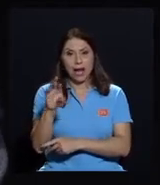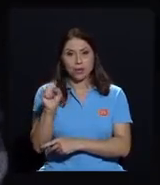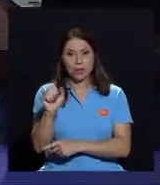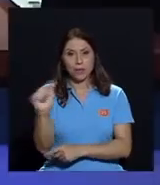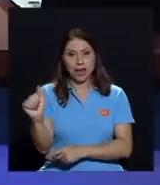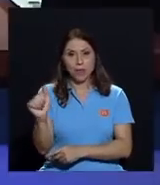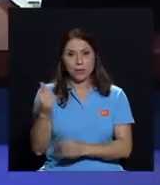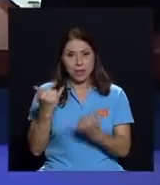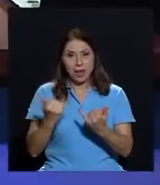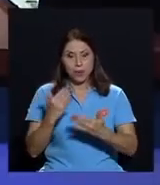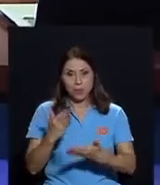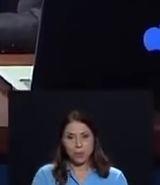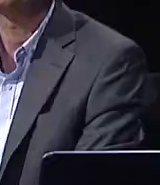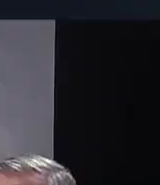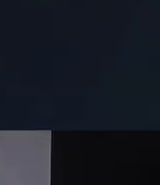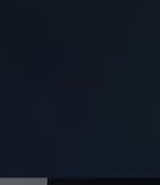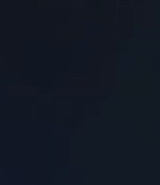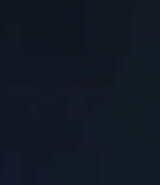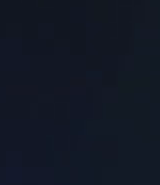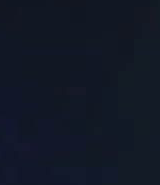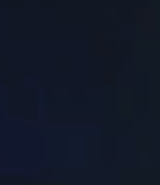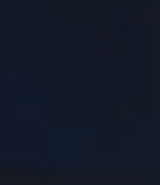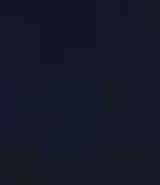vamos a un corte